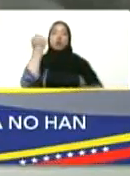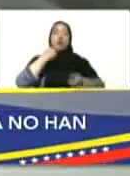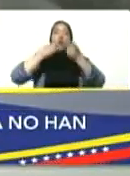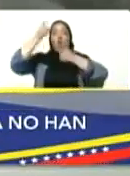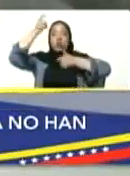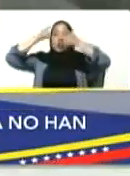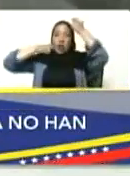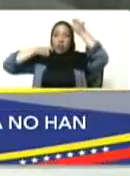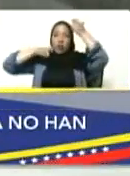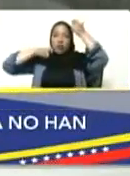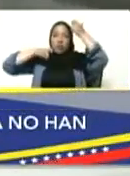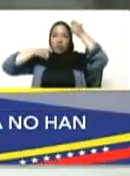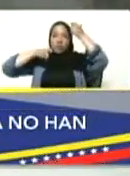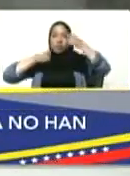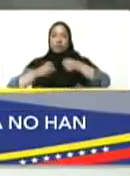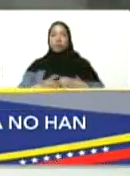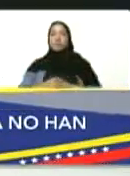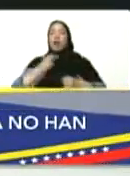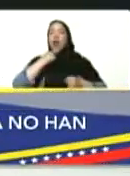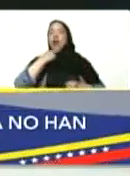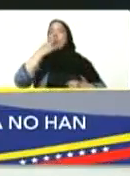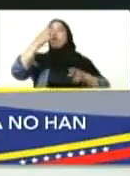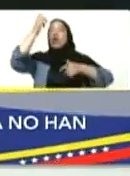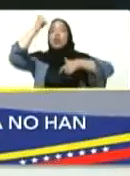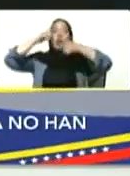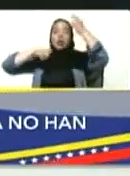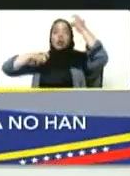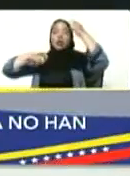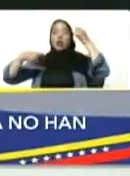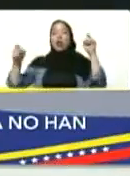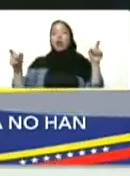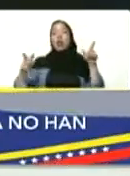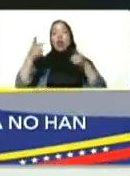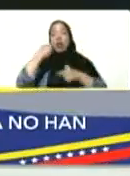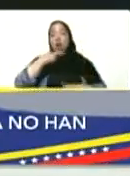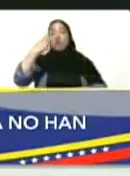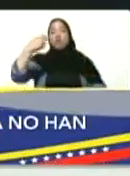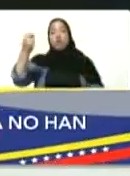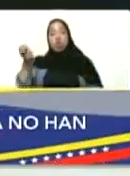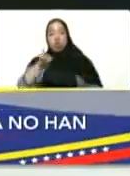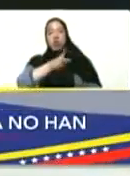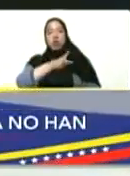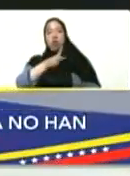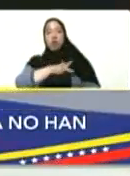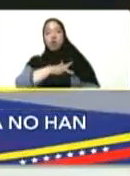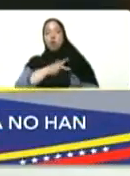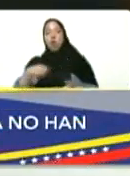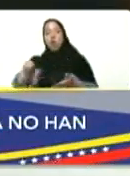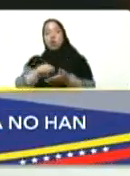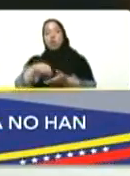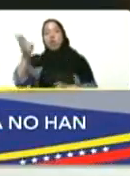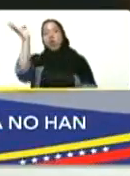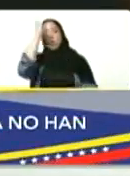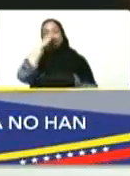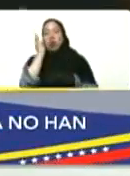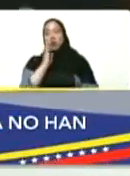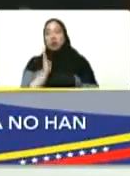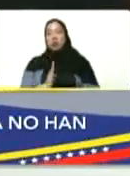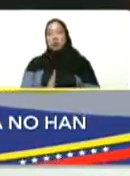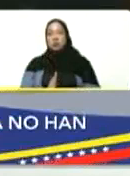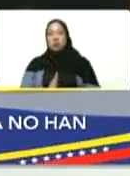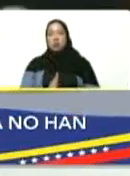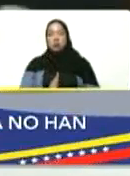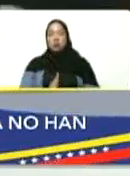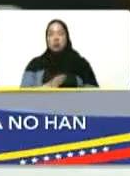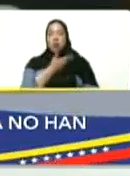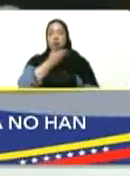Hugo Chávez, la voz de Lula da Silva, presidente resucitado y renacido, otra vez en el